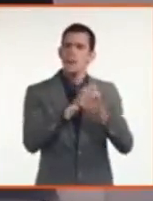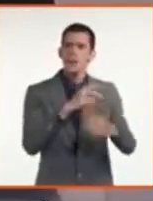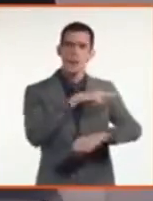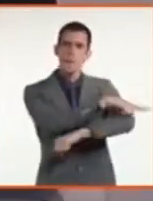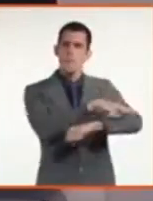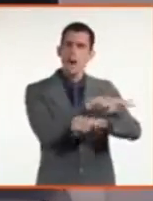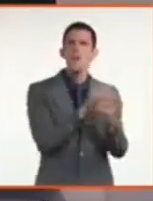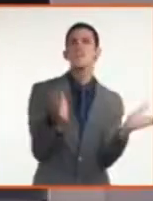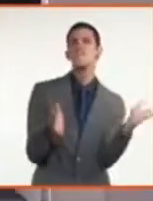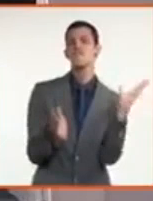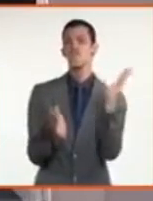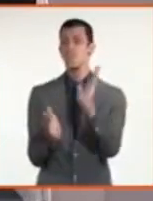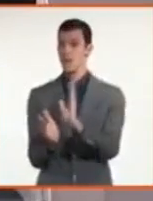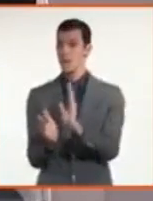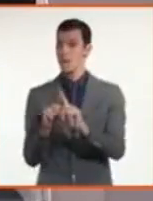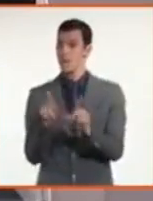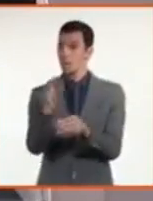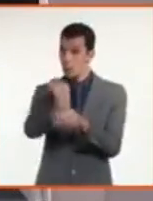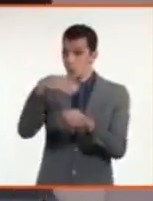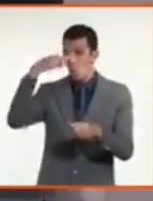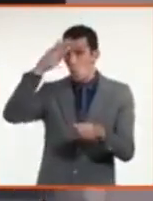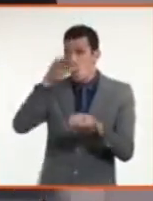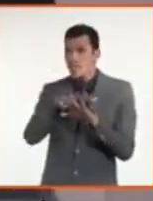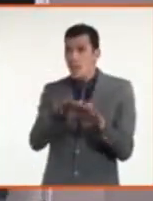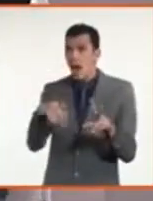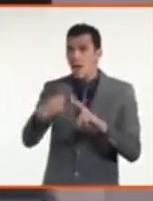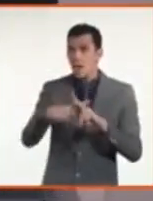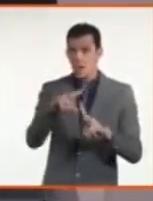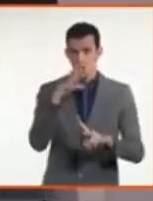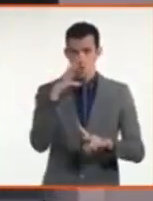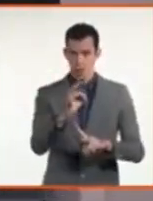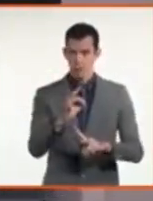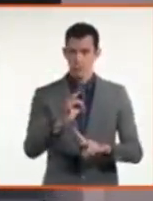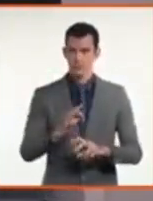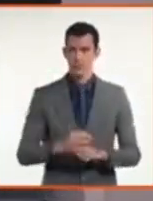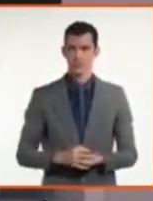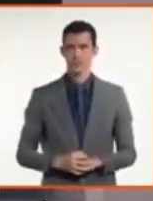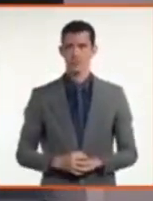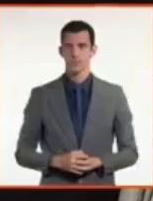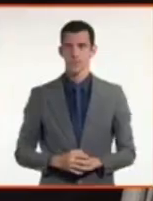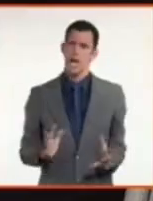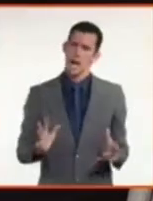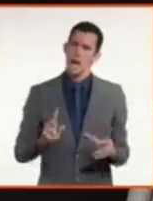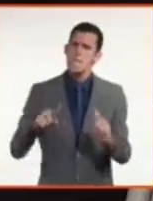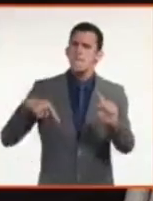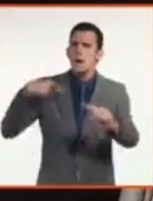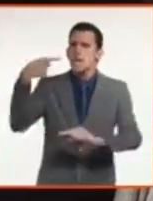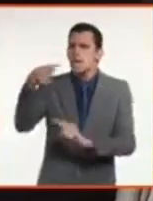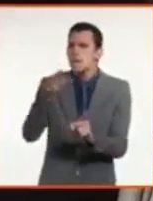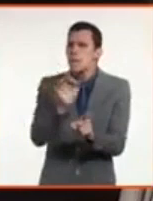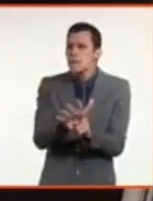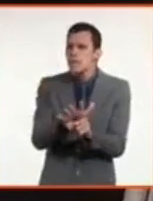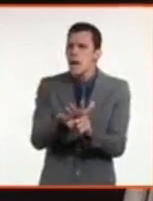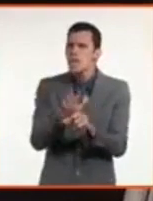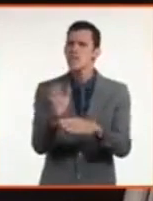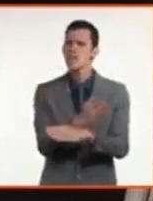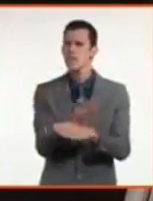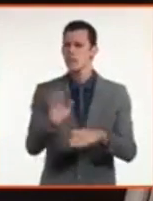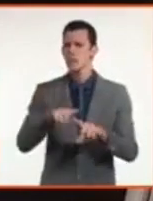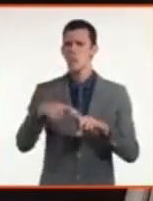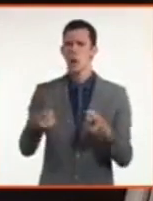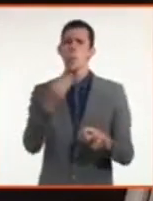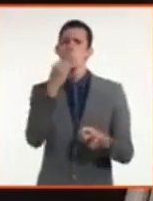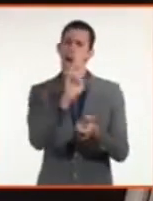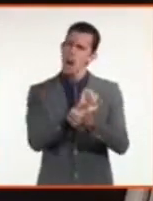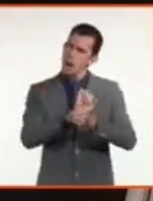dado que hay una demanda de esa moneda igual a partir de mañana empezaremos a aventar ingreso a la propia ministra explica que aún en esas condiciones en